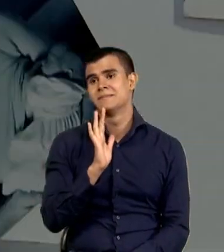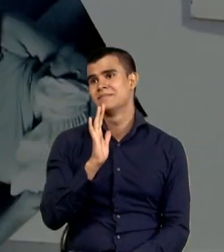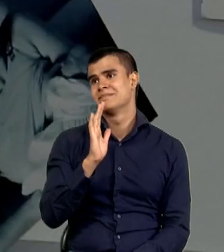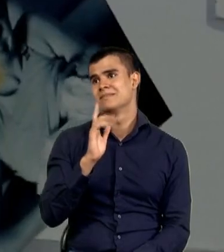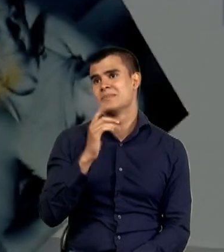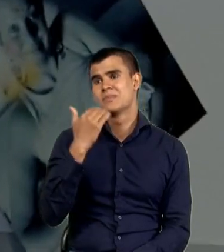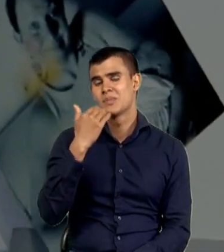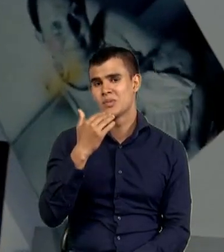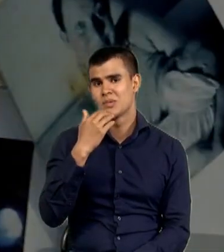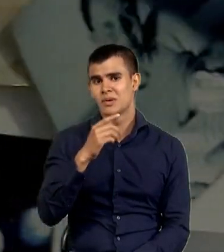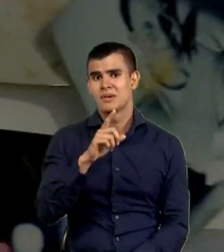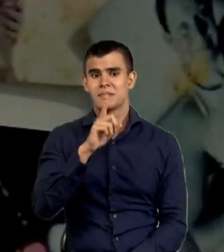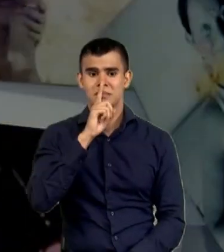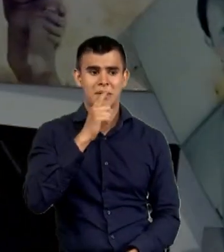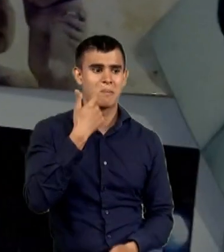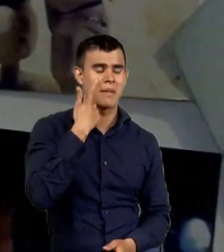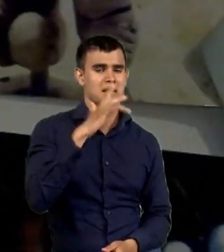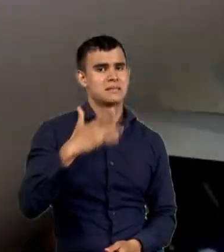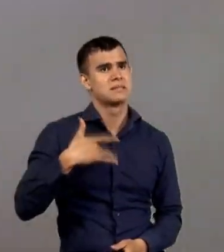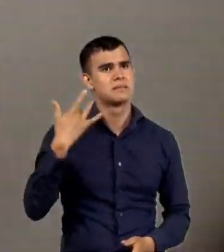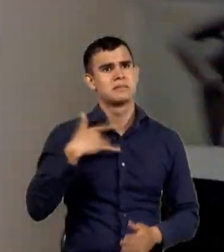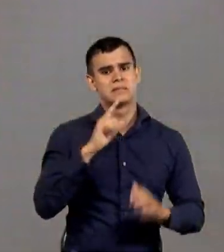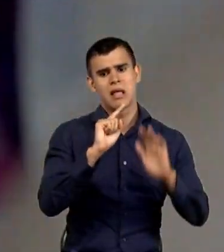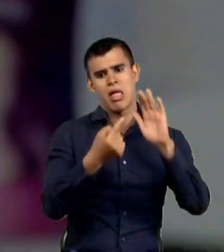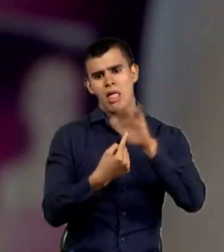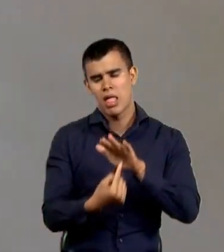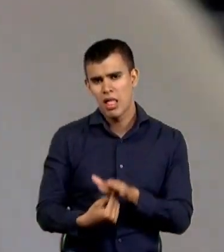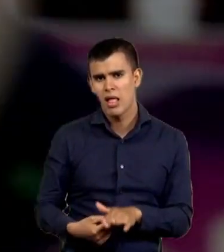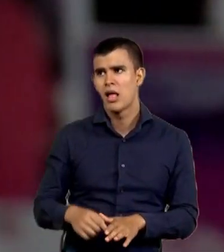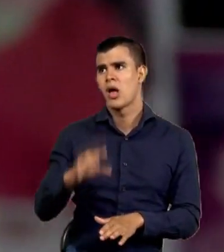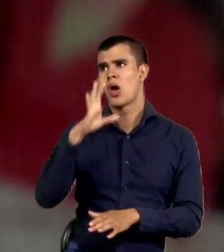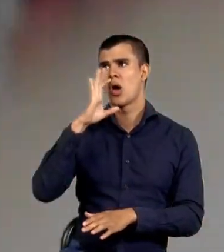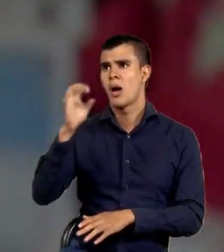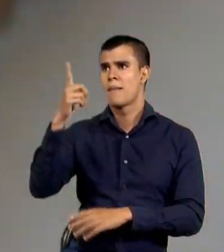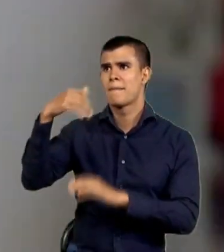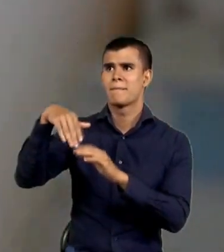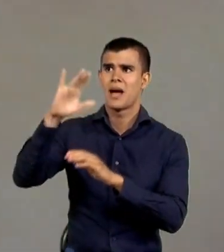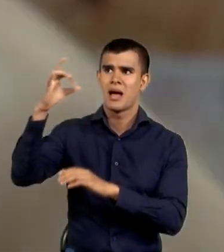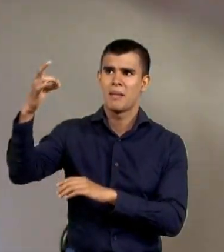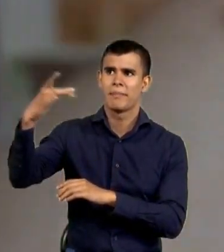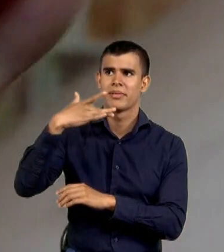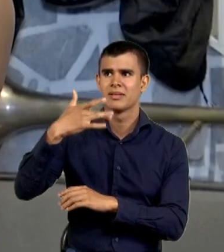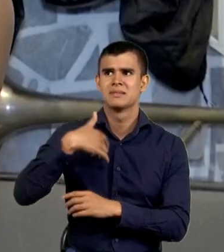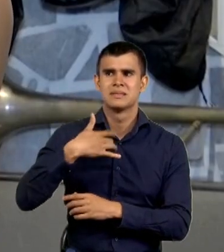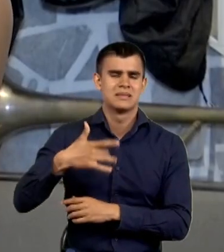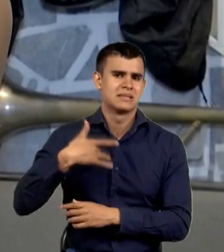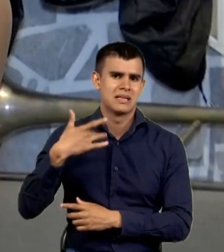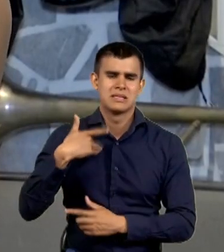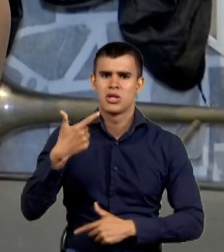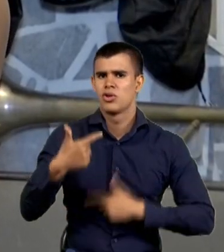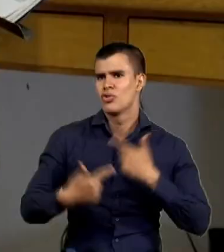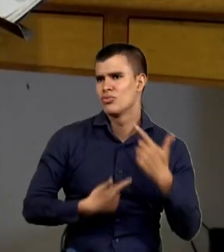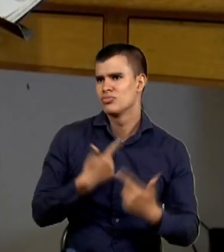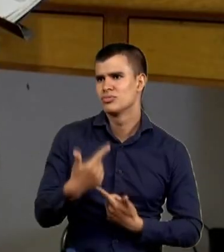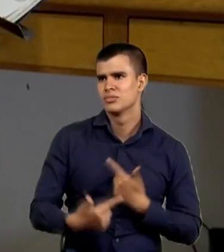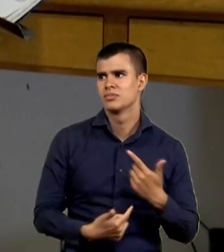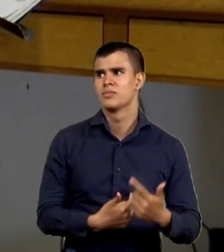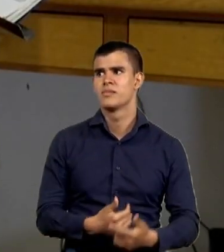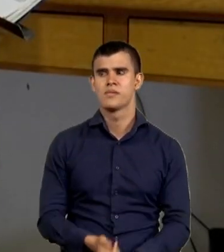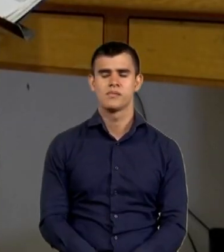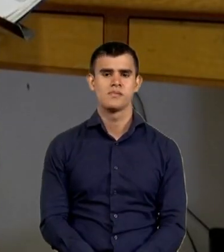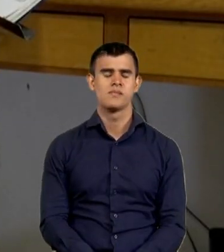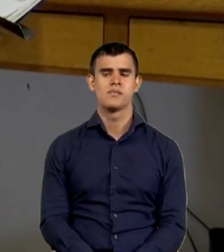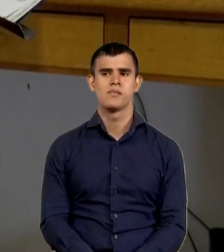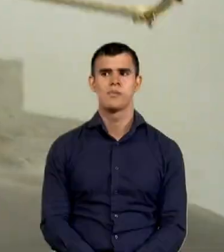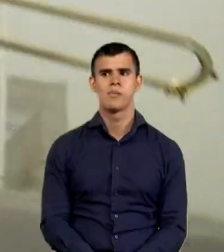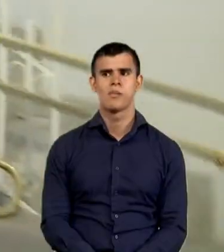la mujer siempre tenemos que encararnos eso de que tenemos que ser inferiores y que no podemos y que nos meten eso y puede ser una